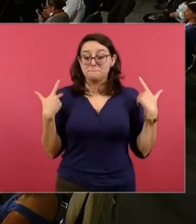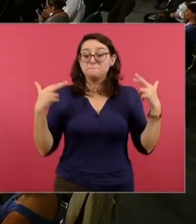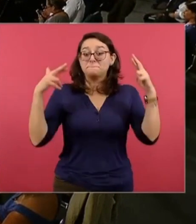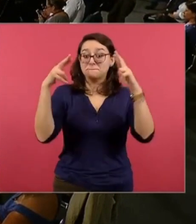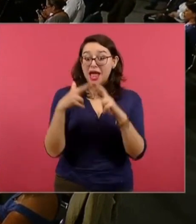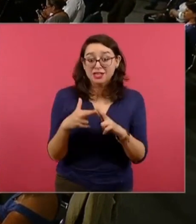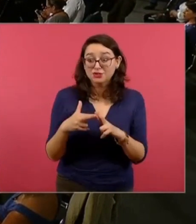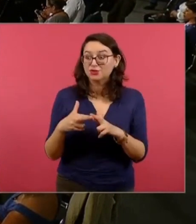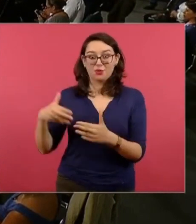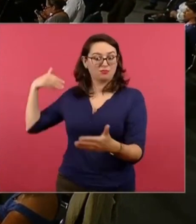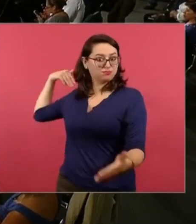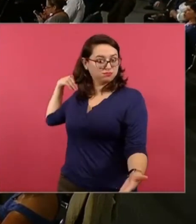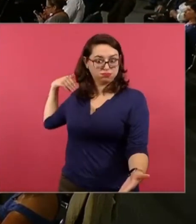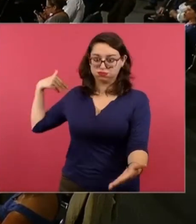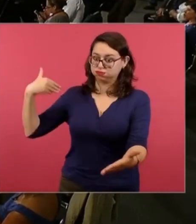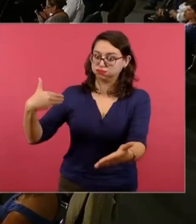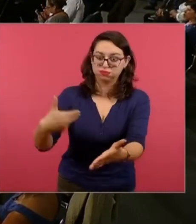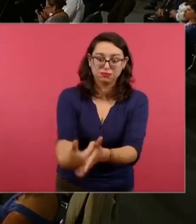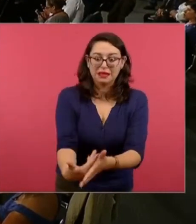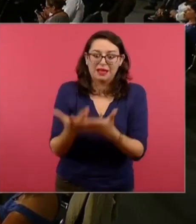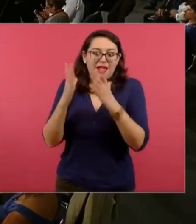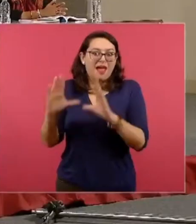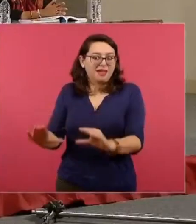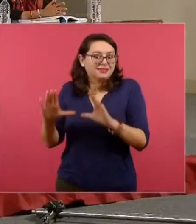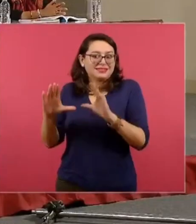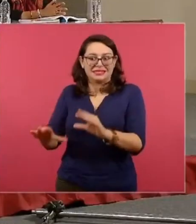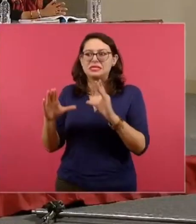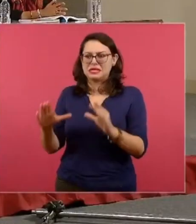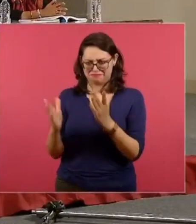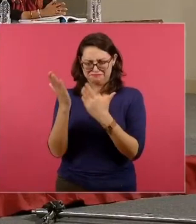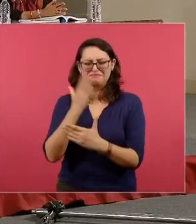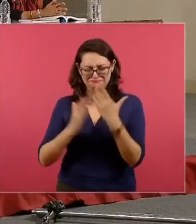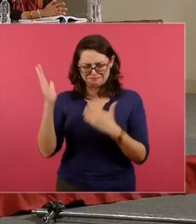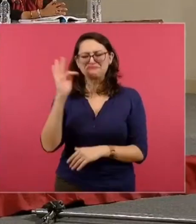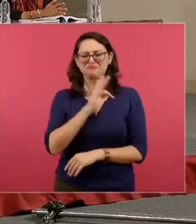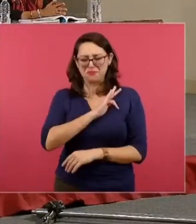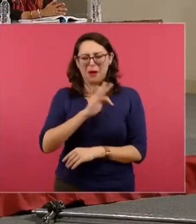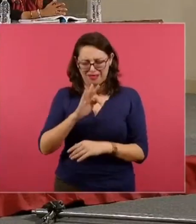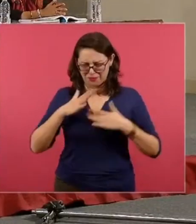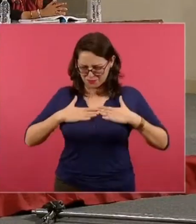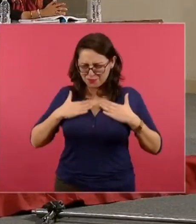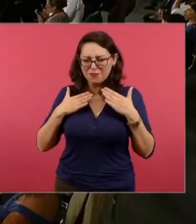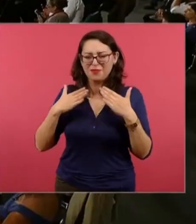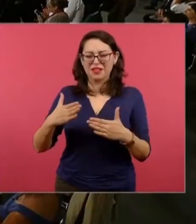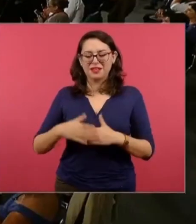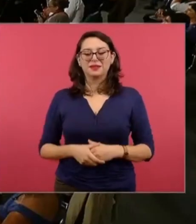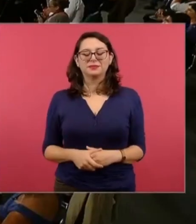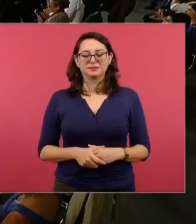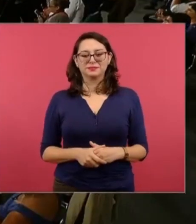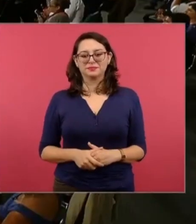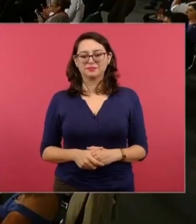lo han hecho desde los años 20 hasta la actualidad, sacarán la cara por la educación de este país. Miguel